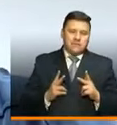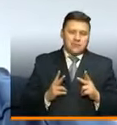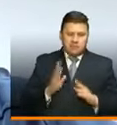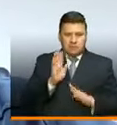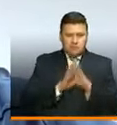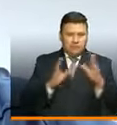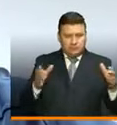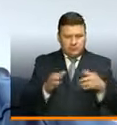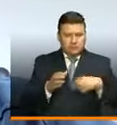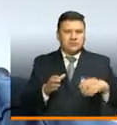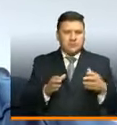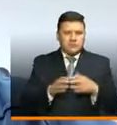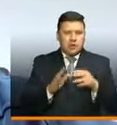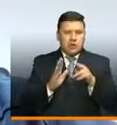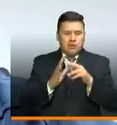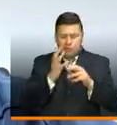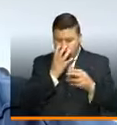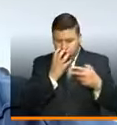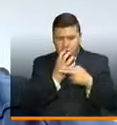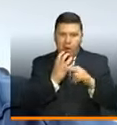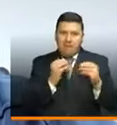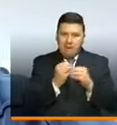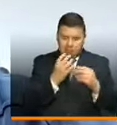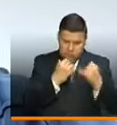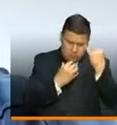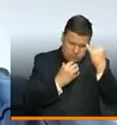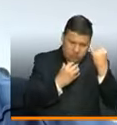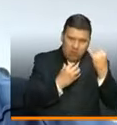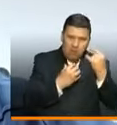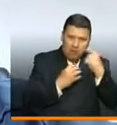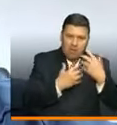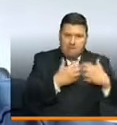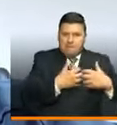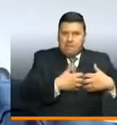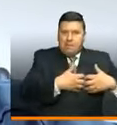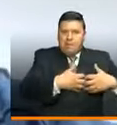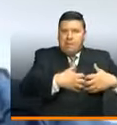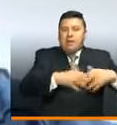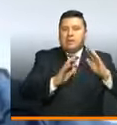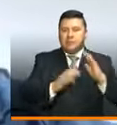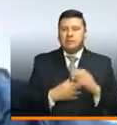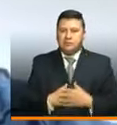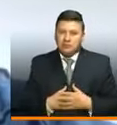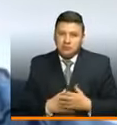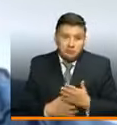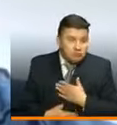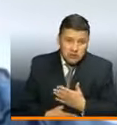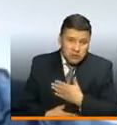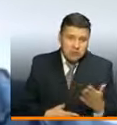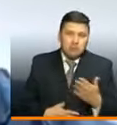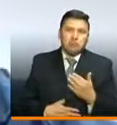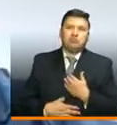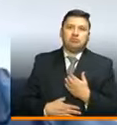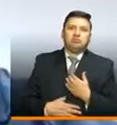desarrollado este prototipo y otros que hoy en día también ya estamos produciendo. Entonces, pues con mucho